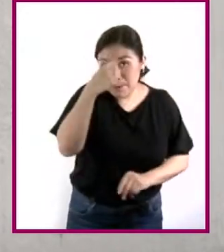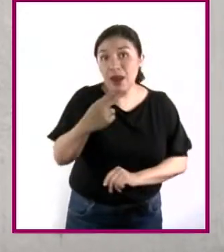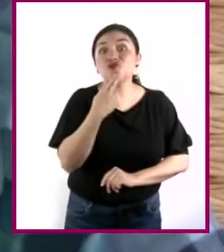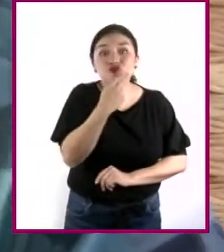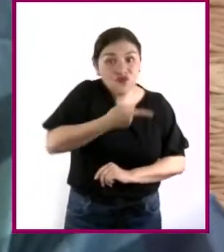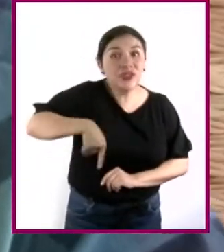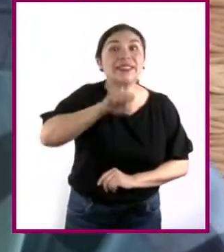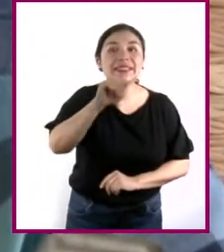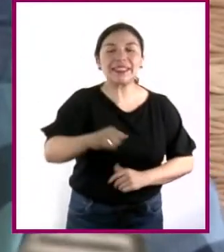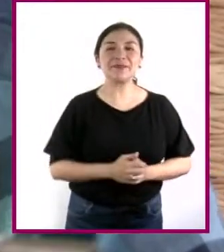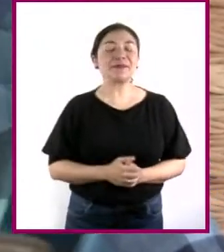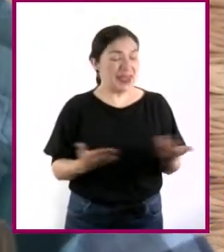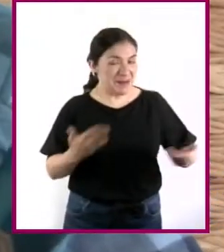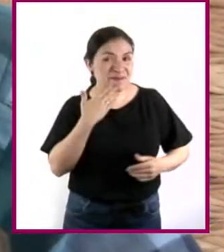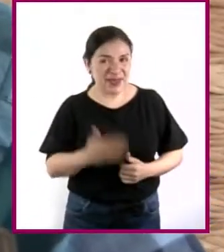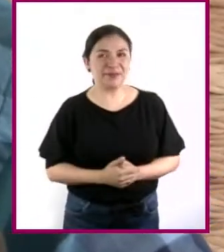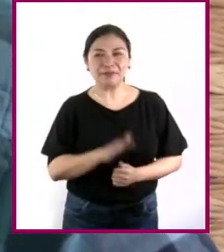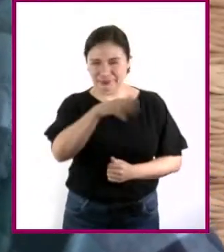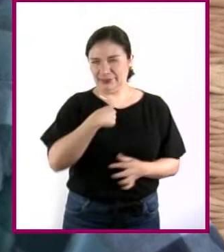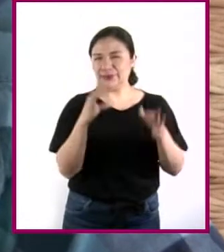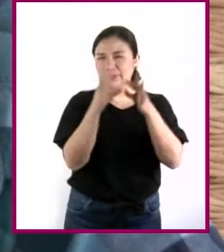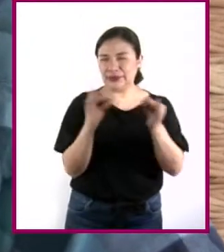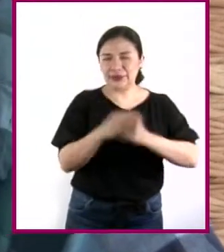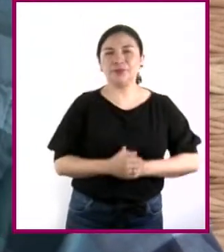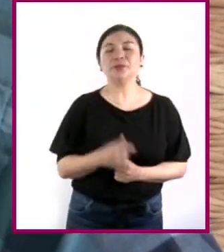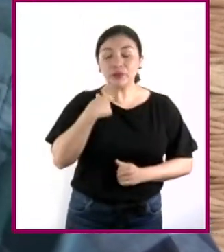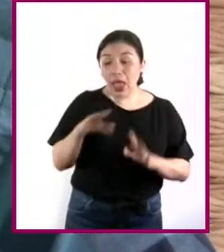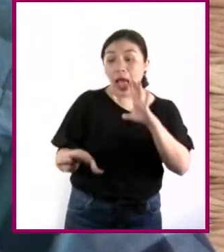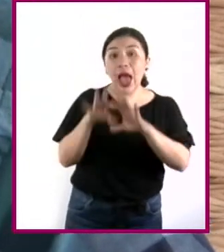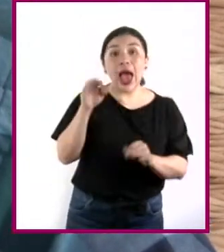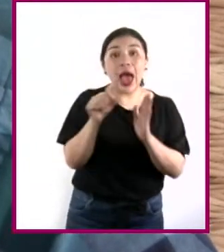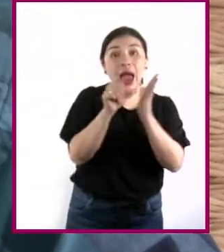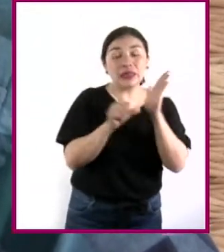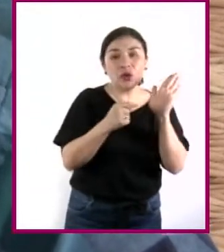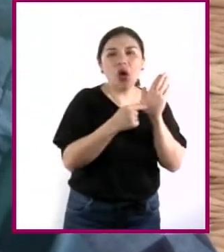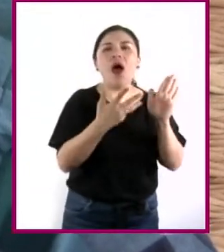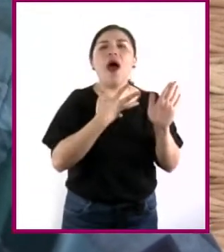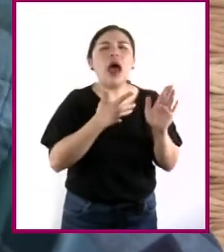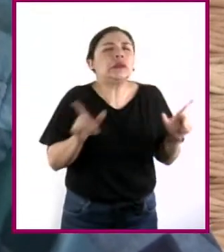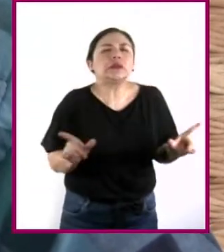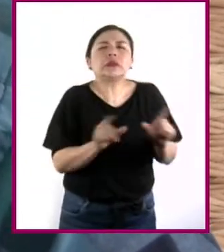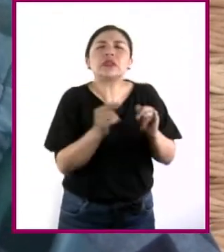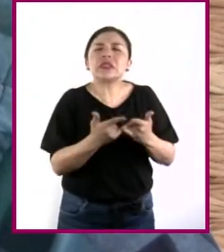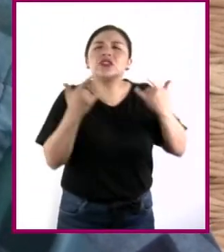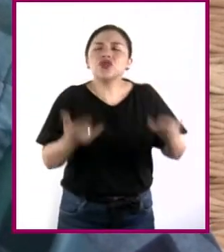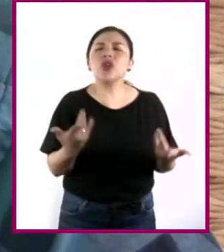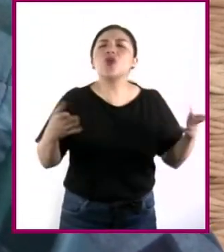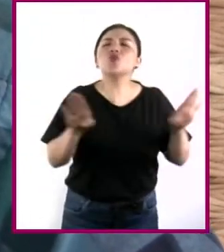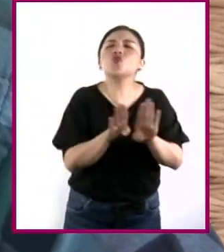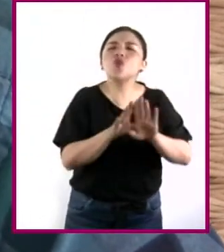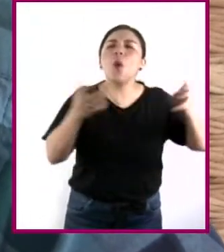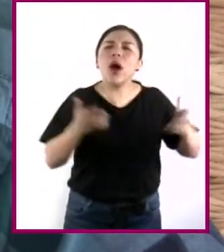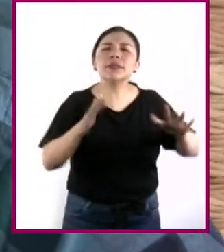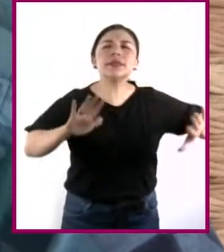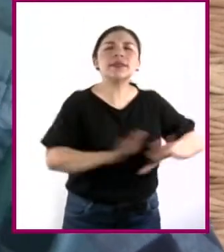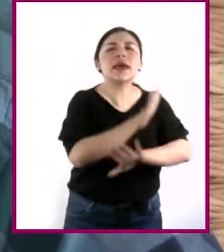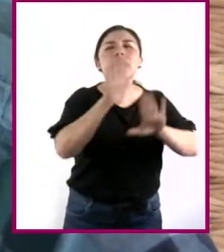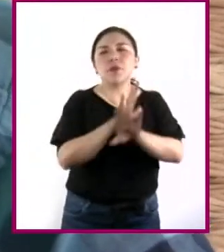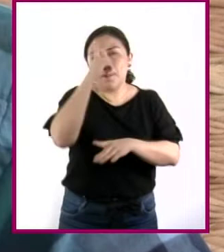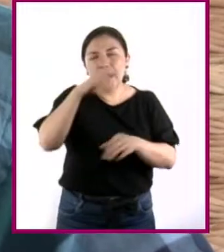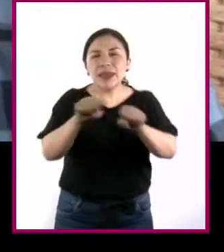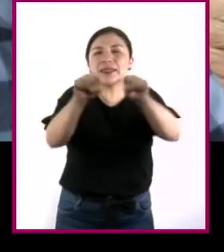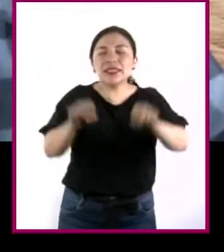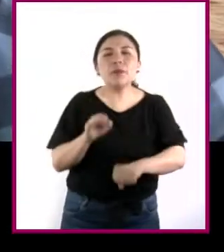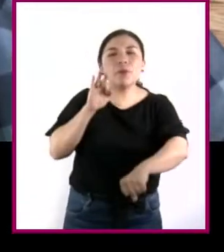útil. Ah, ok, déjame te cuento. Encontré un artículo que presenta una breve historia de cómo se han ido formando los sistemas de